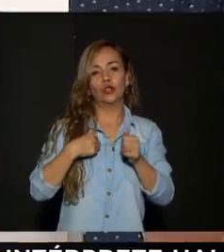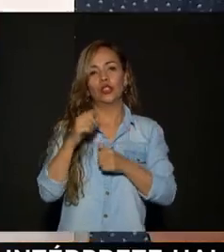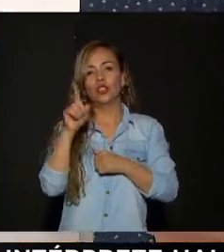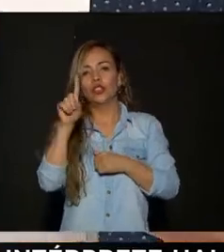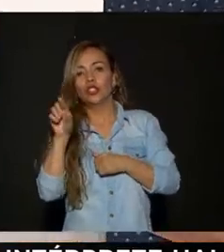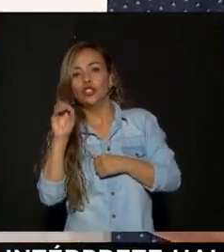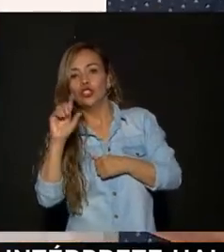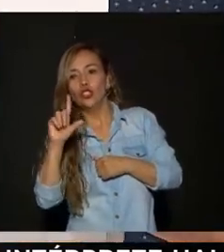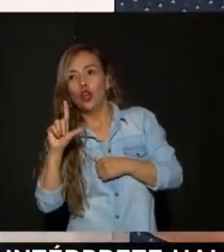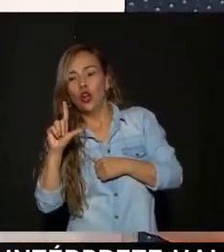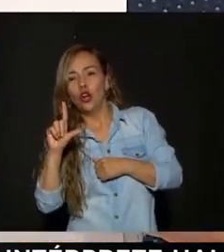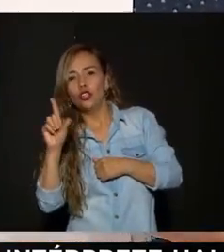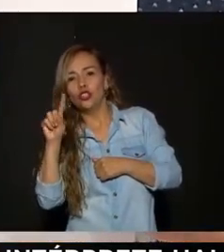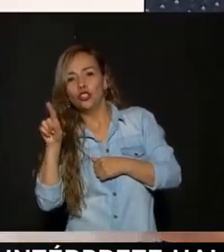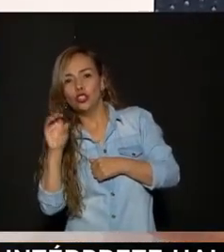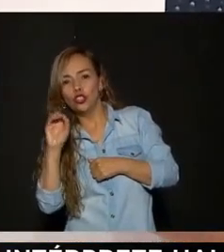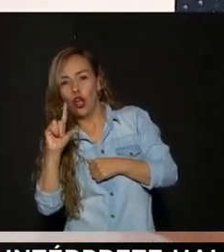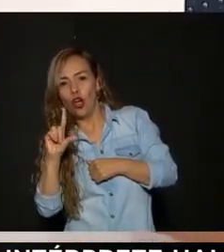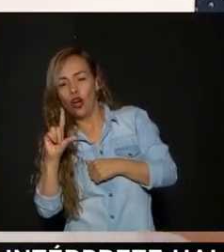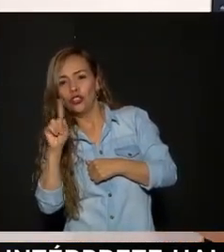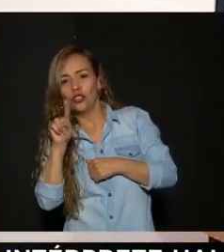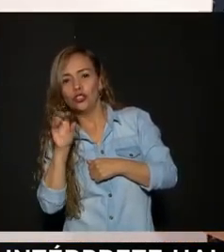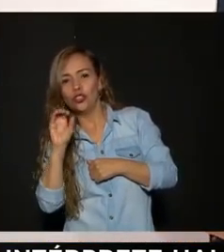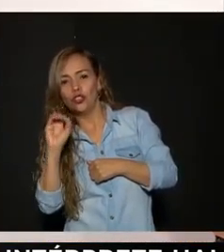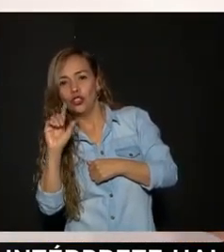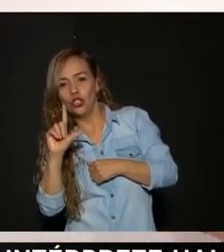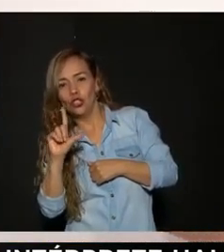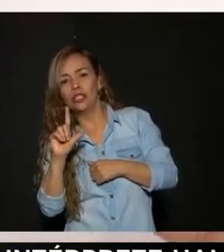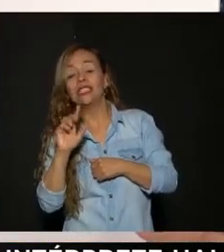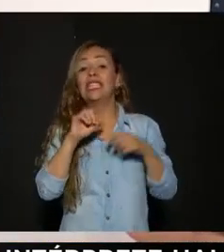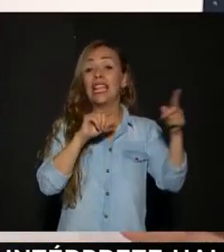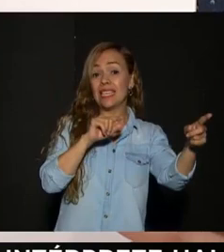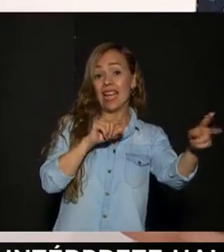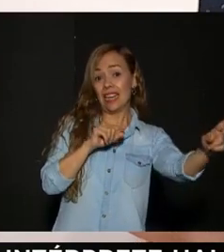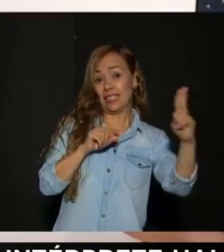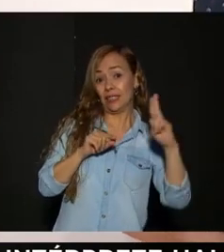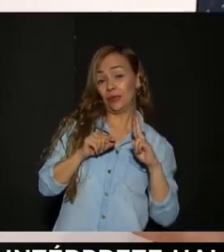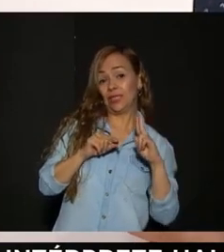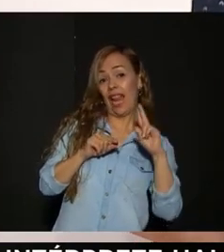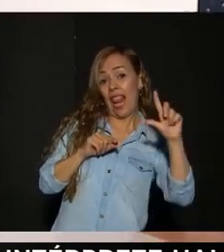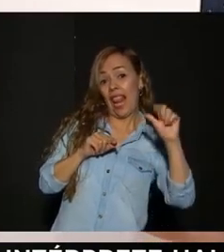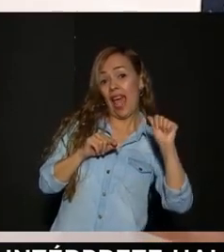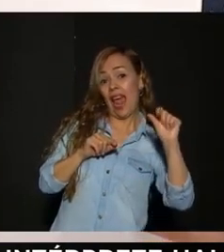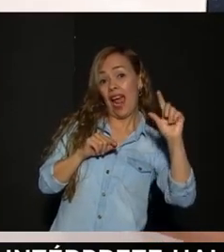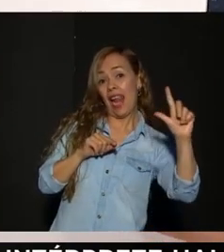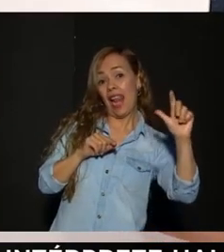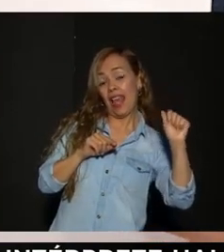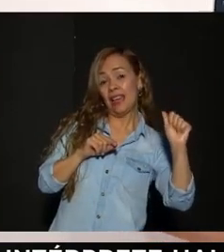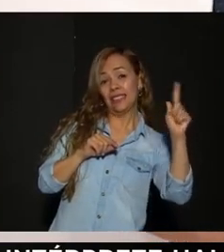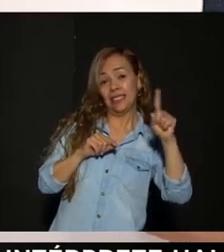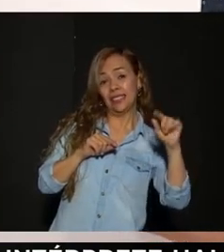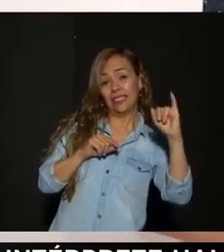Sol, Sol, Sol, Sol, Sol, y ella había contestado como respuesta La, La, Si,